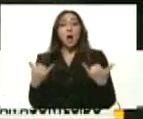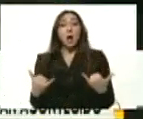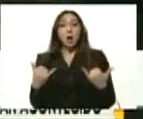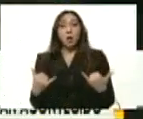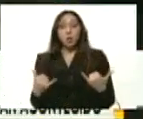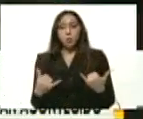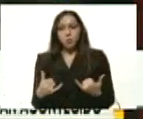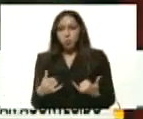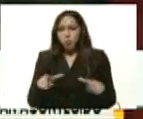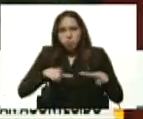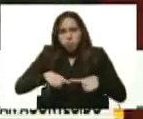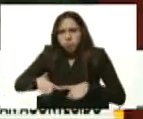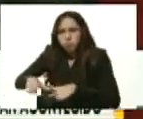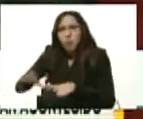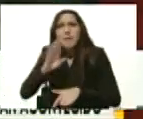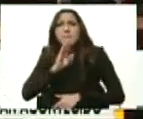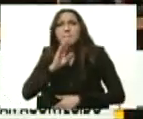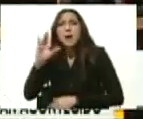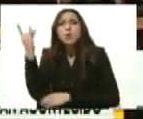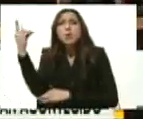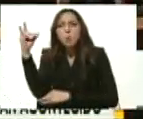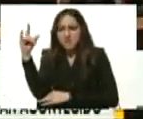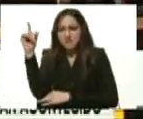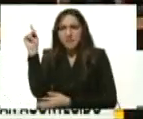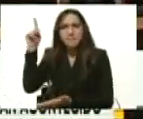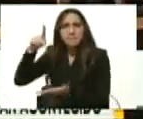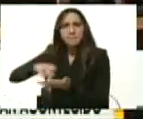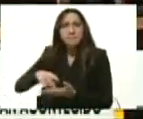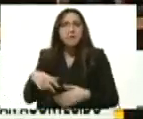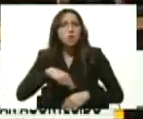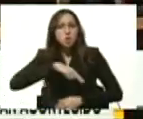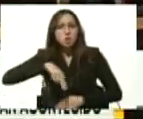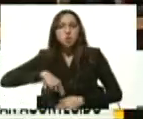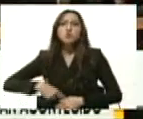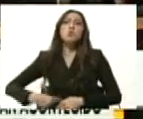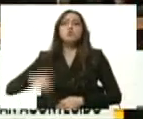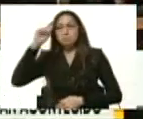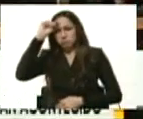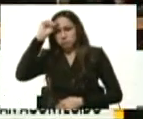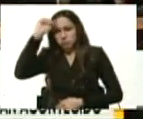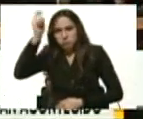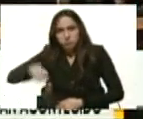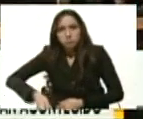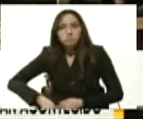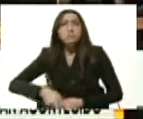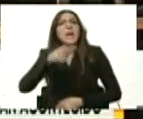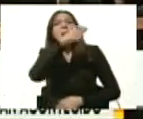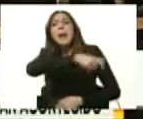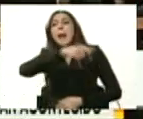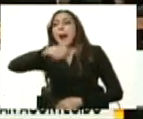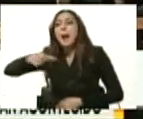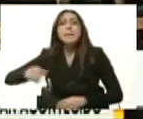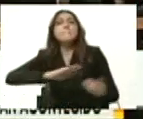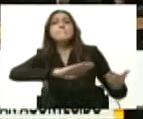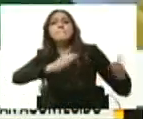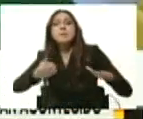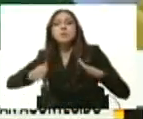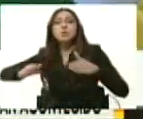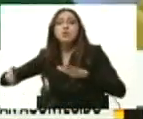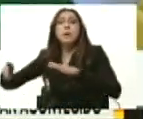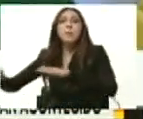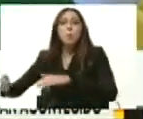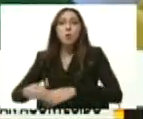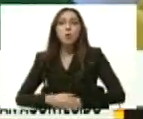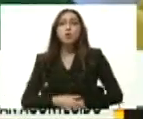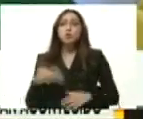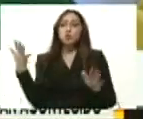este auditorio del Banco Central de Bolivia, honramos la memoria de todas las víctimas mortales